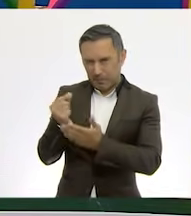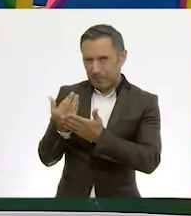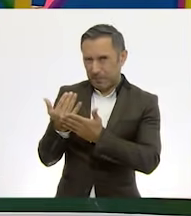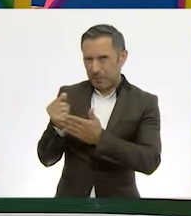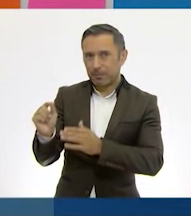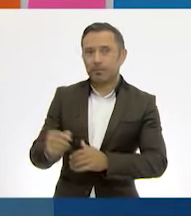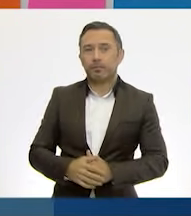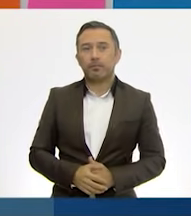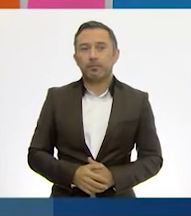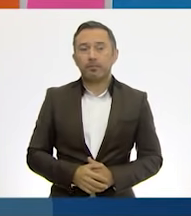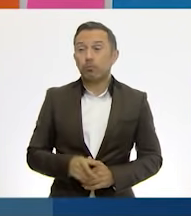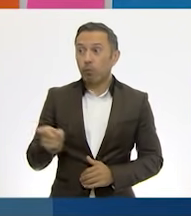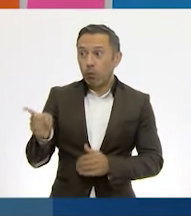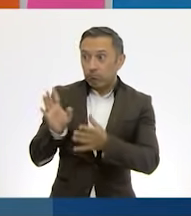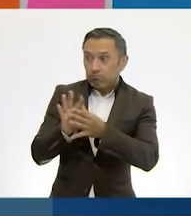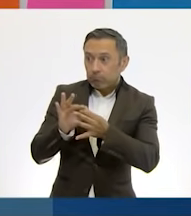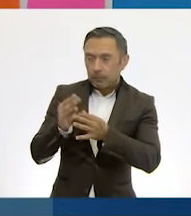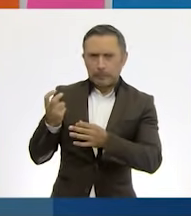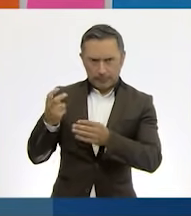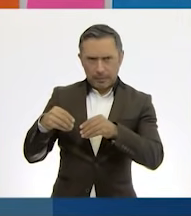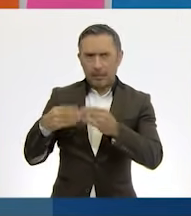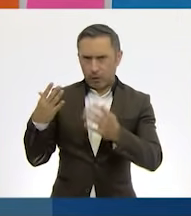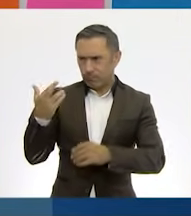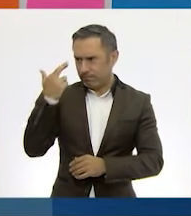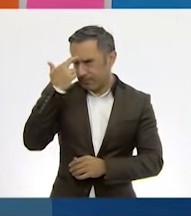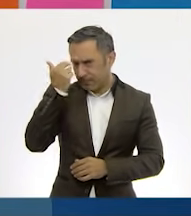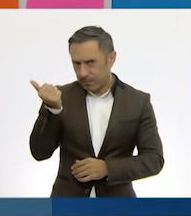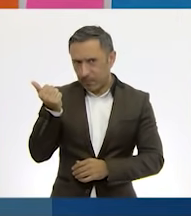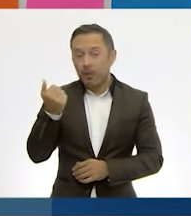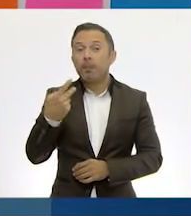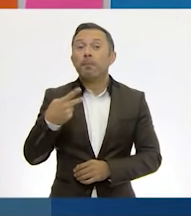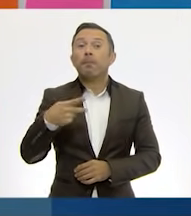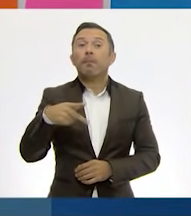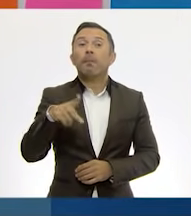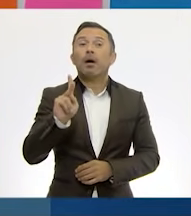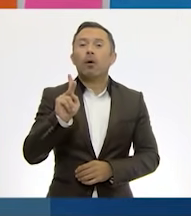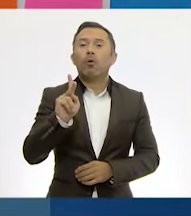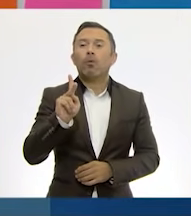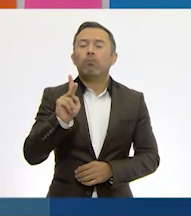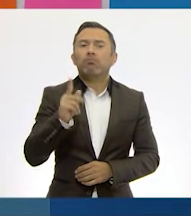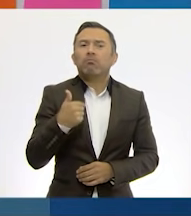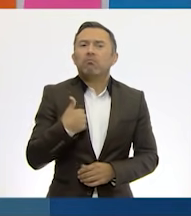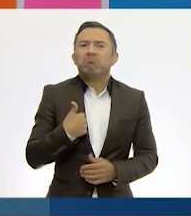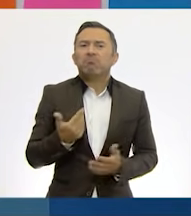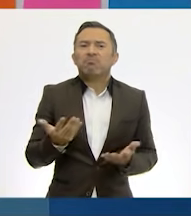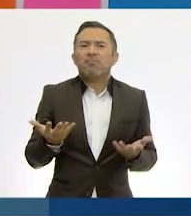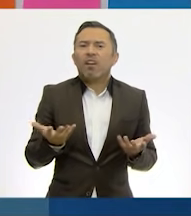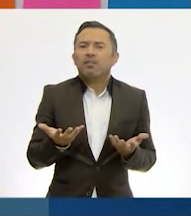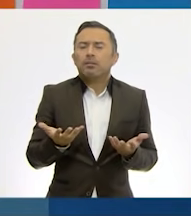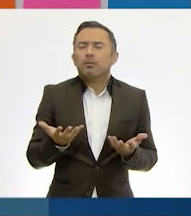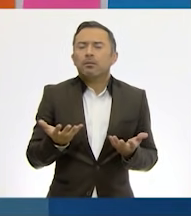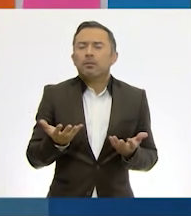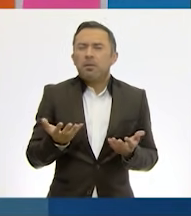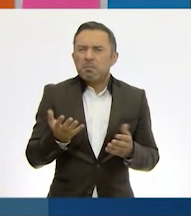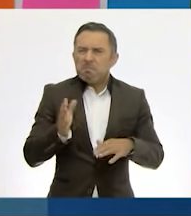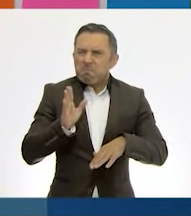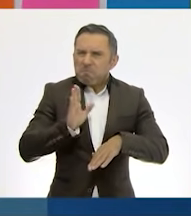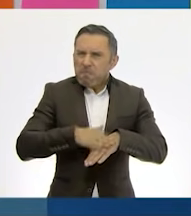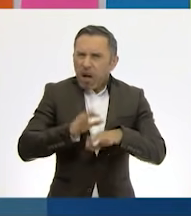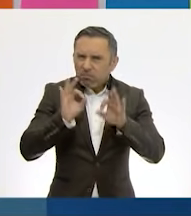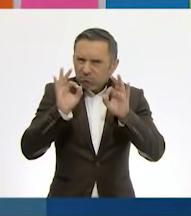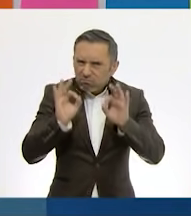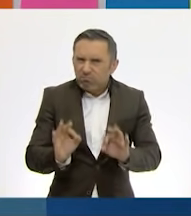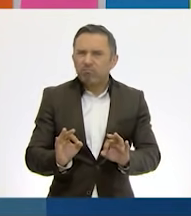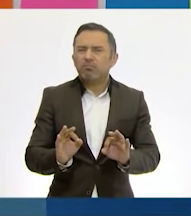Es correcto tu procedimiento. Pero, ¿qué tenemos que hacer o cómo le tenemos que hacer de una forma más precisa para saber